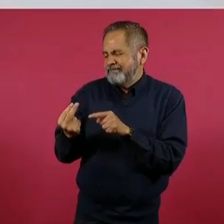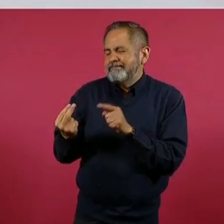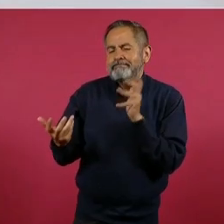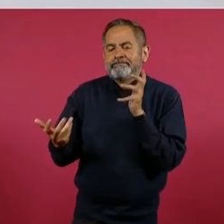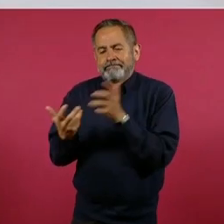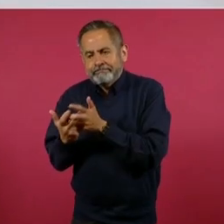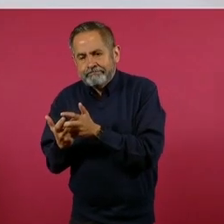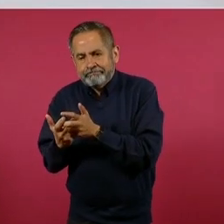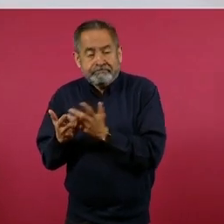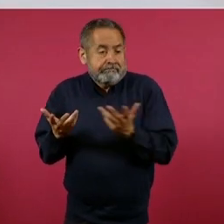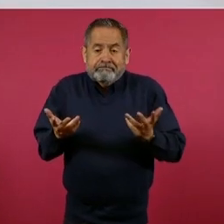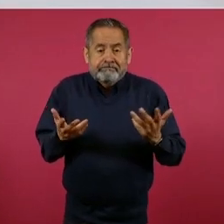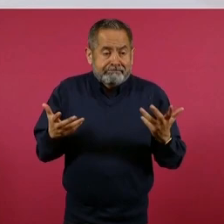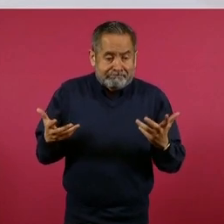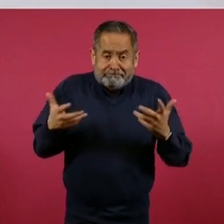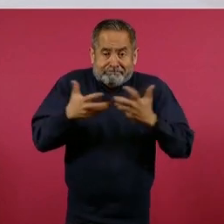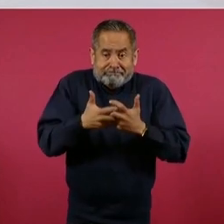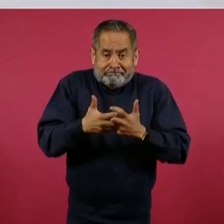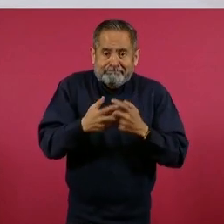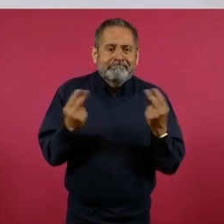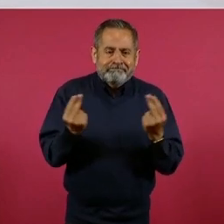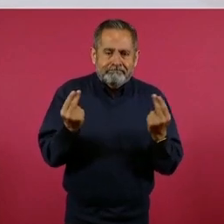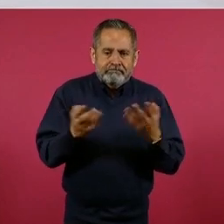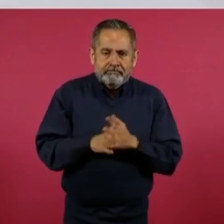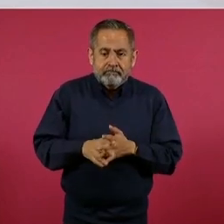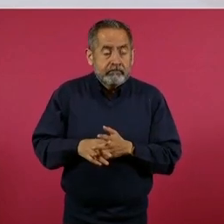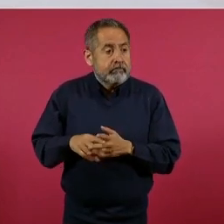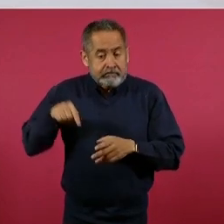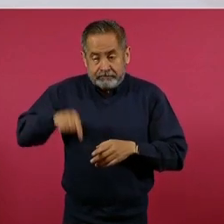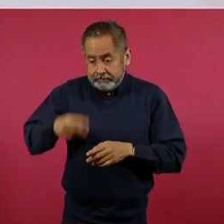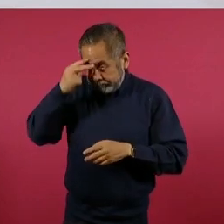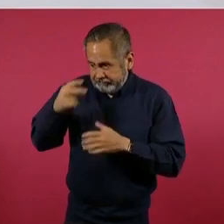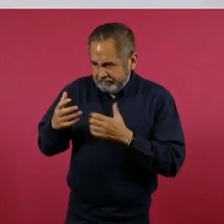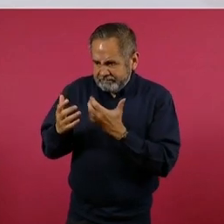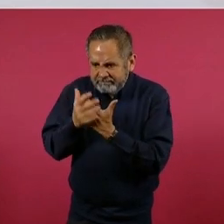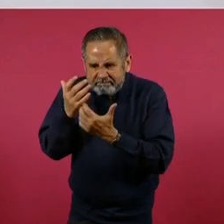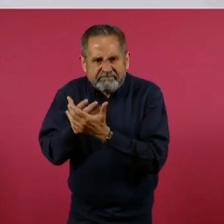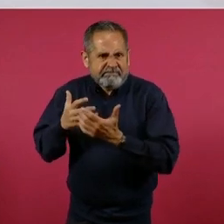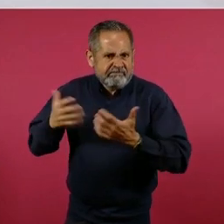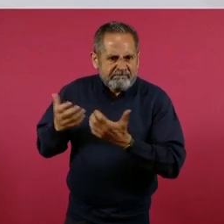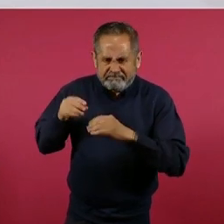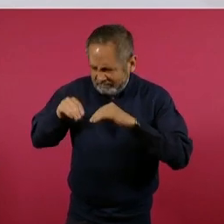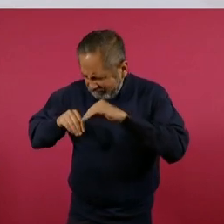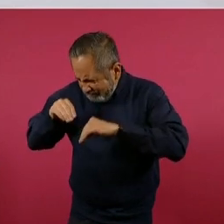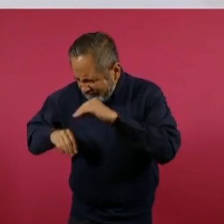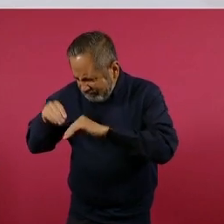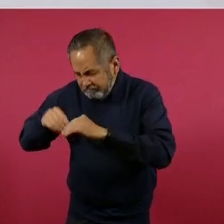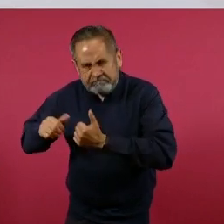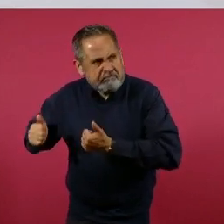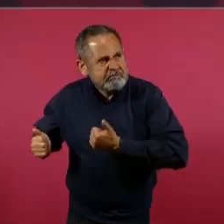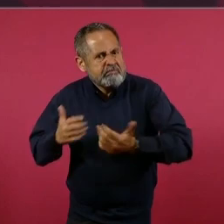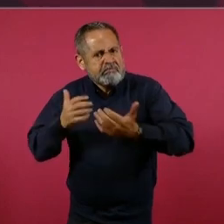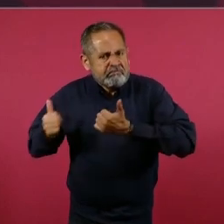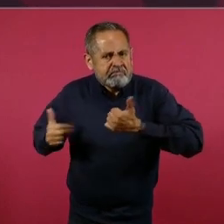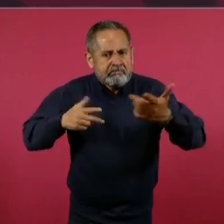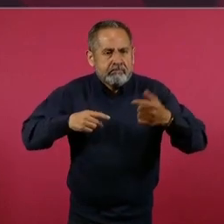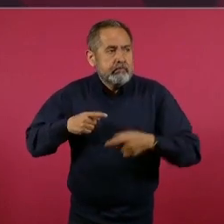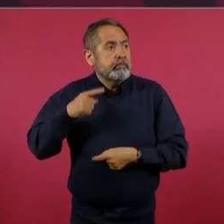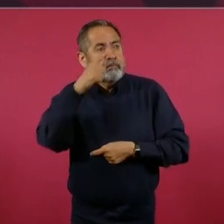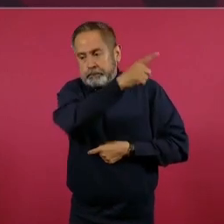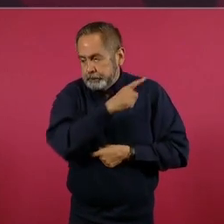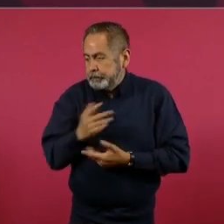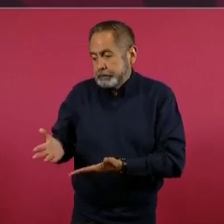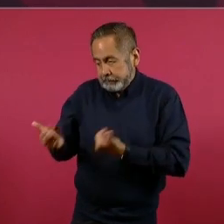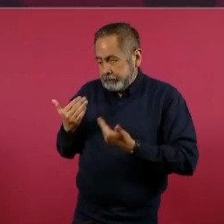muchos bienes que ellos consumen y se producen en México. Sí. Y también nosotros